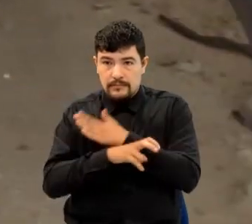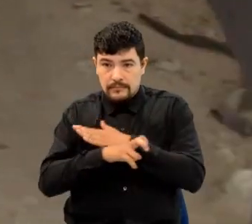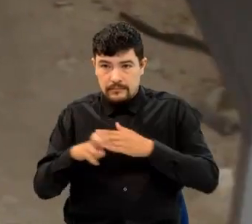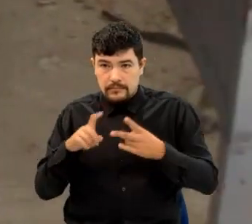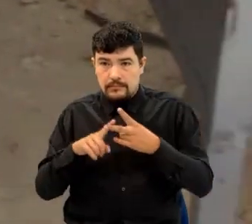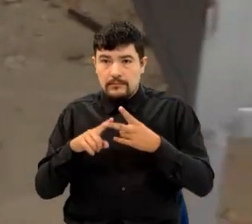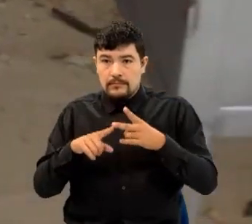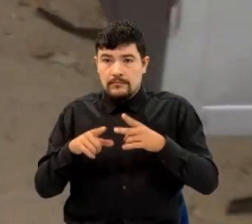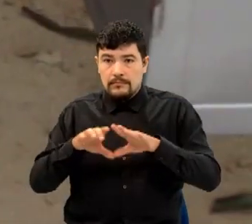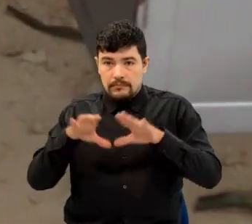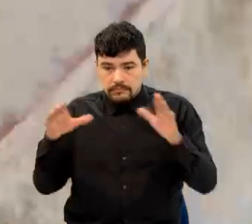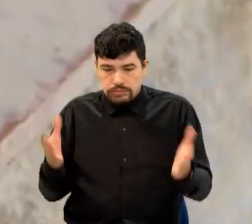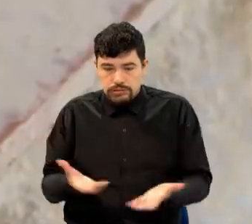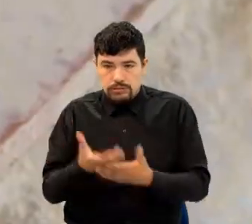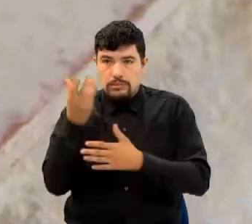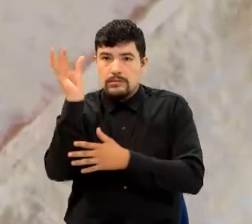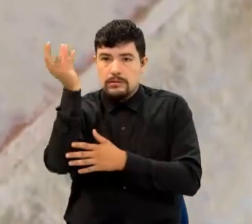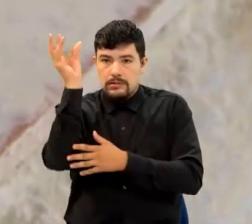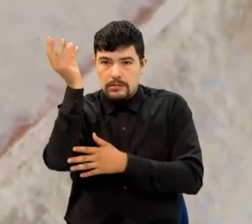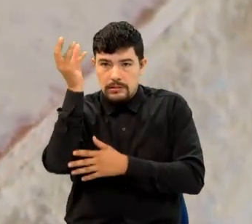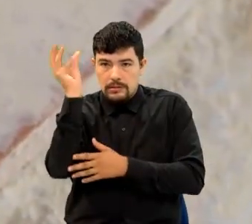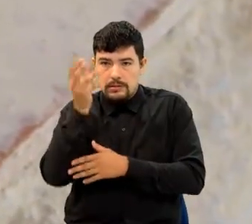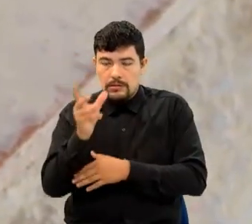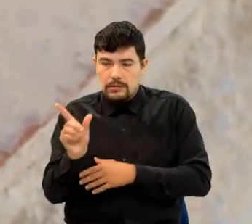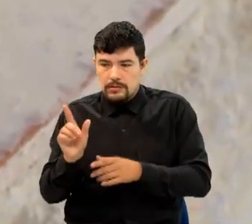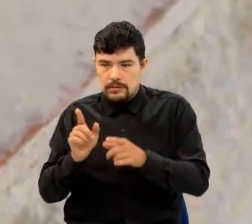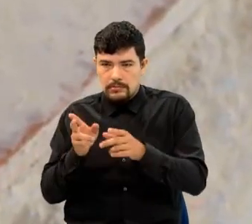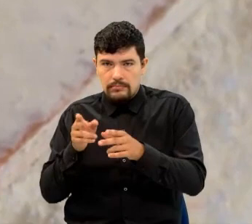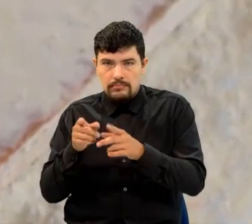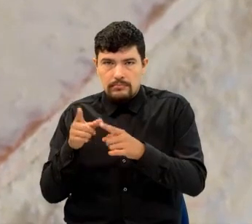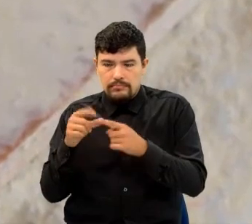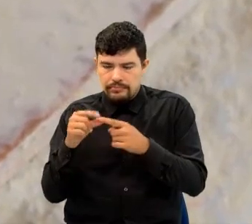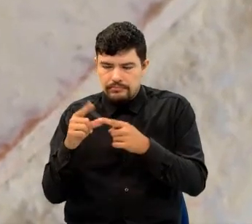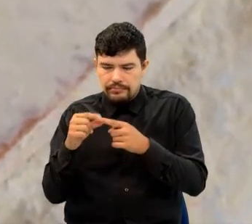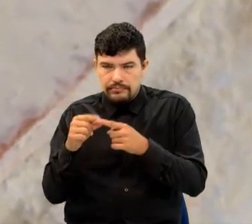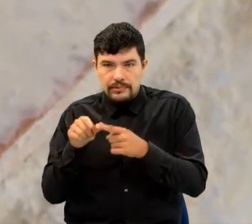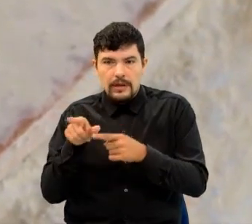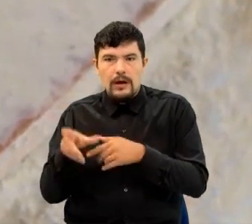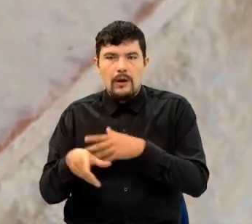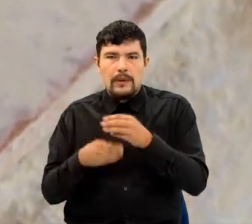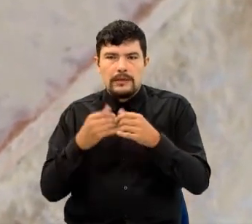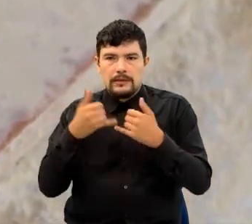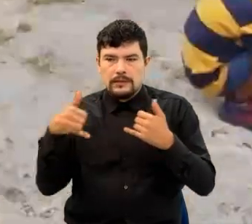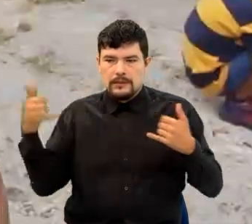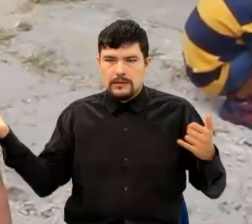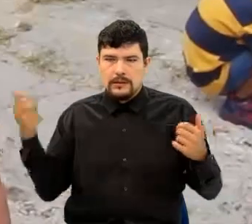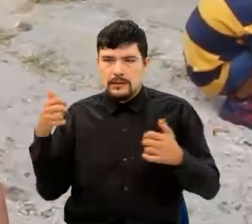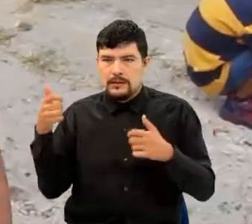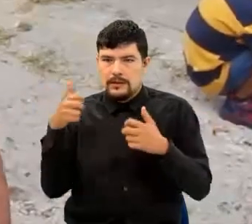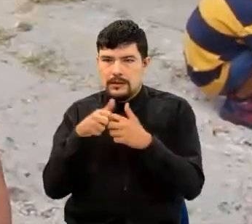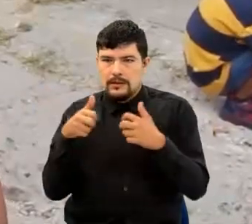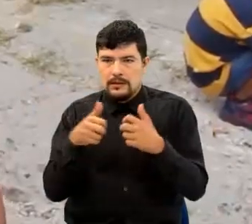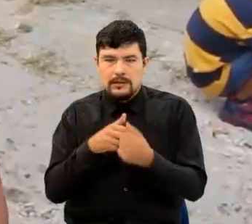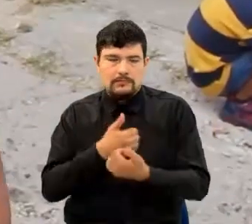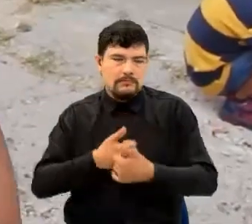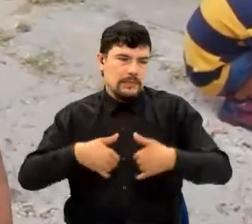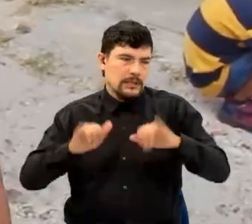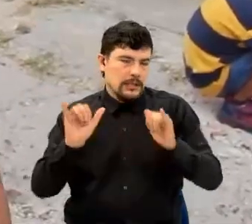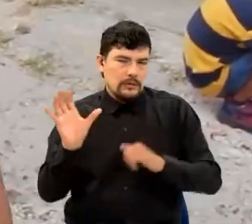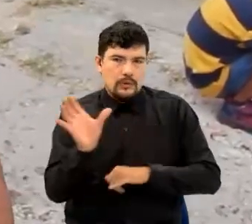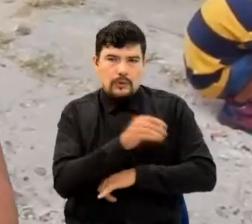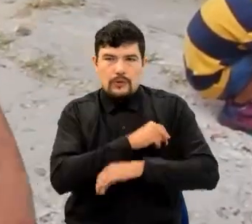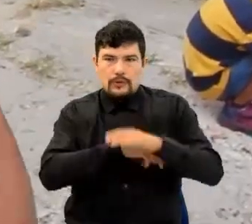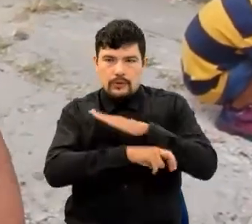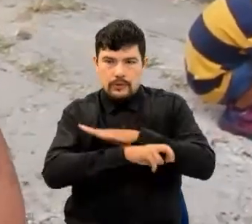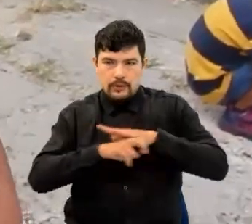los lavamanos, los bombillos, los interruptores y hasta los cables. Se están robando todo, sinceramente. Ya se robaron puertas, se robaron